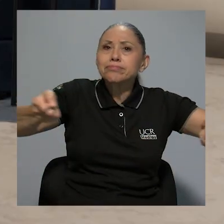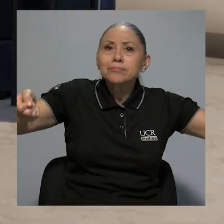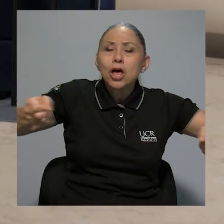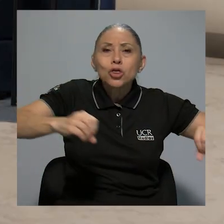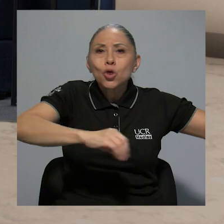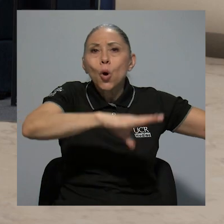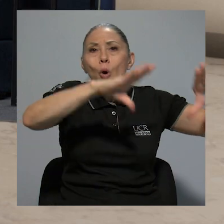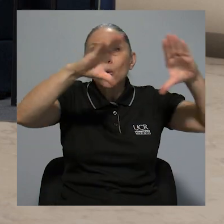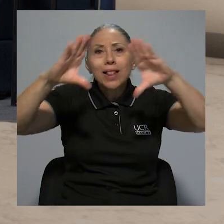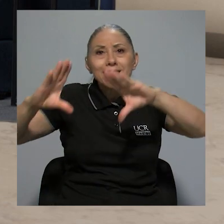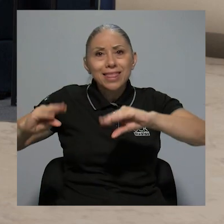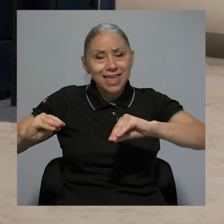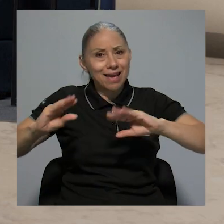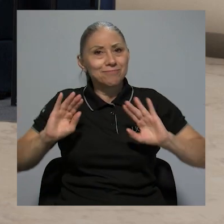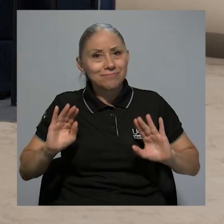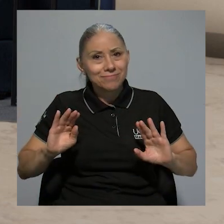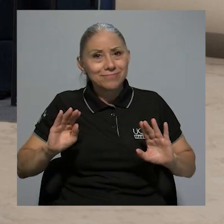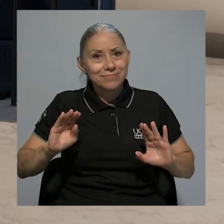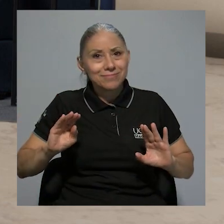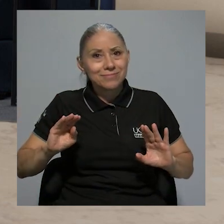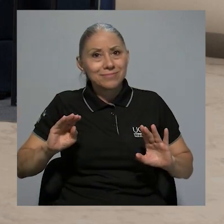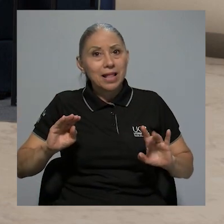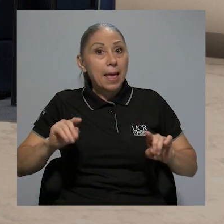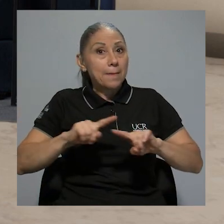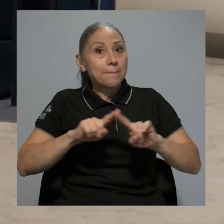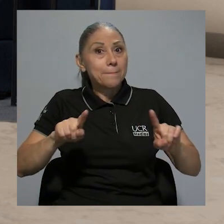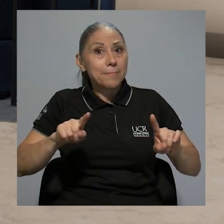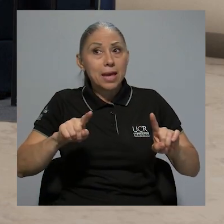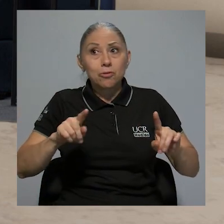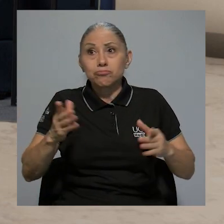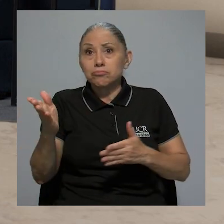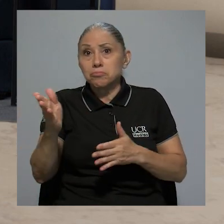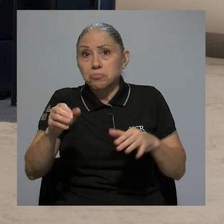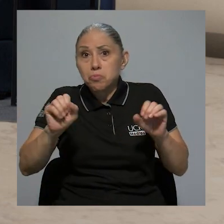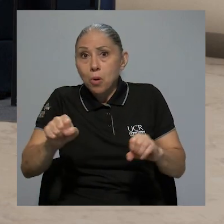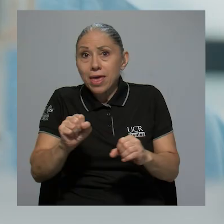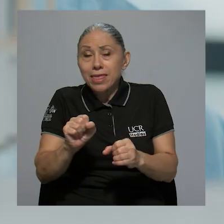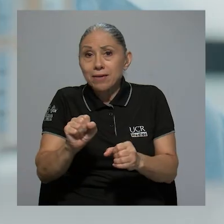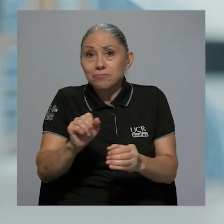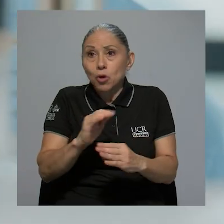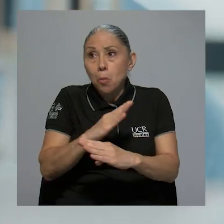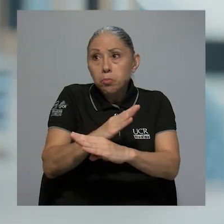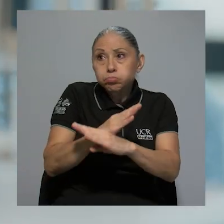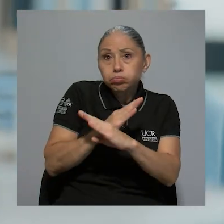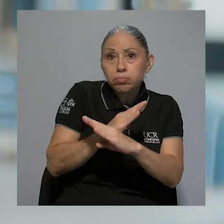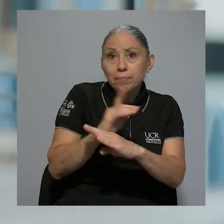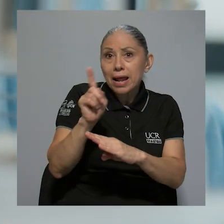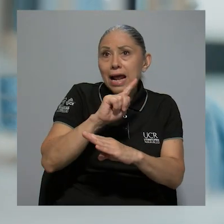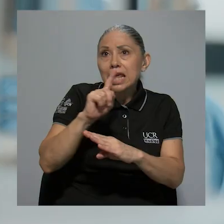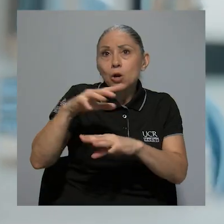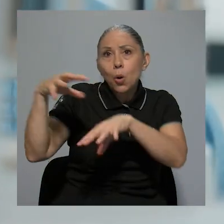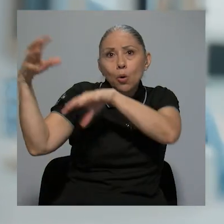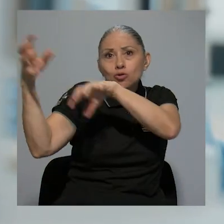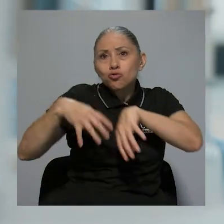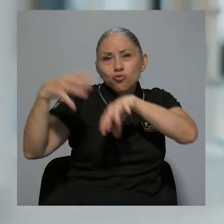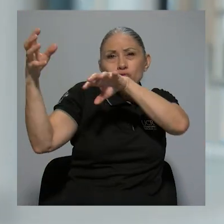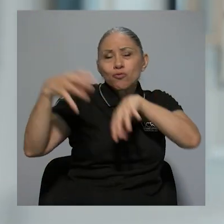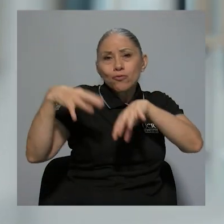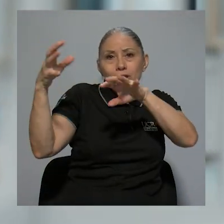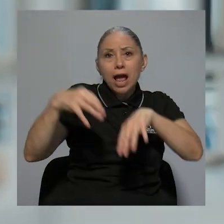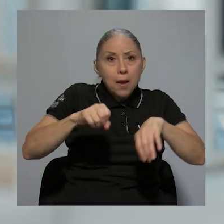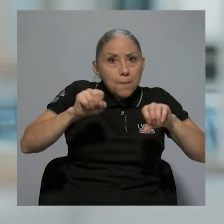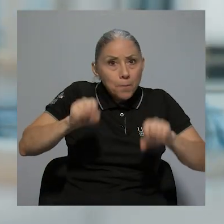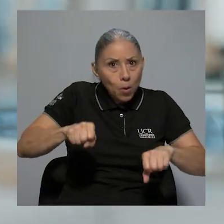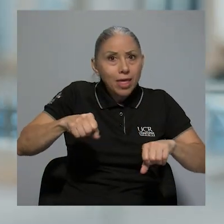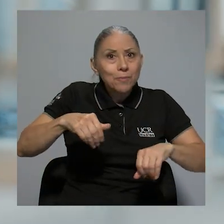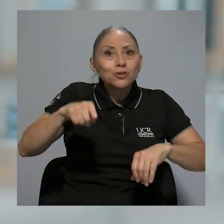tenga una superficie que no permita que ingrese la lluvia, por ejemplo, lo puedo hacer, ¿verdad? O podemos tener todos estos